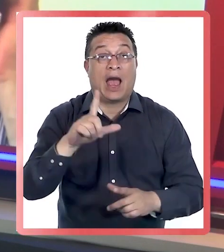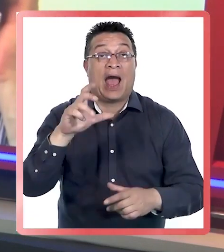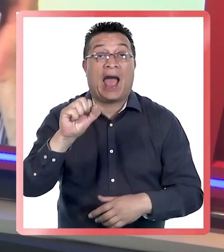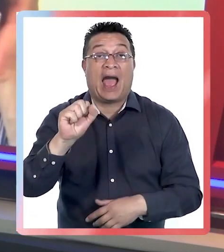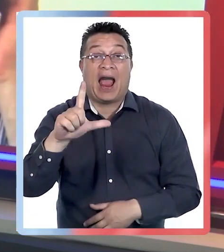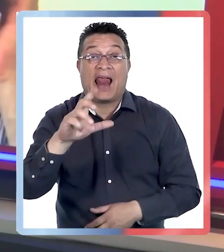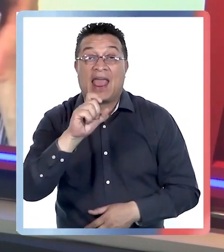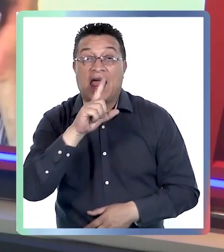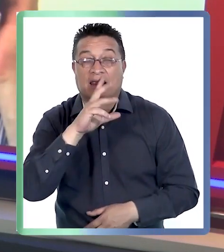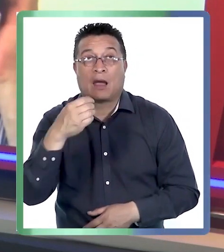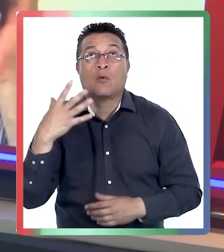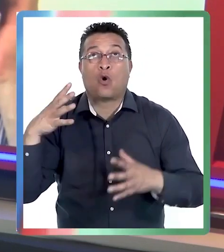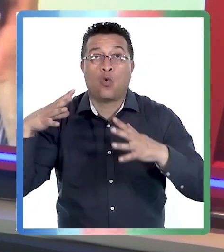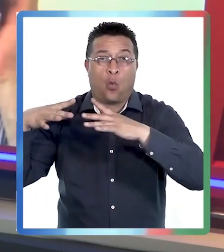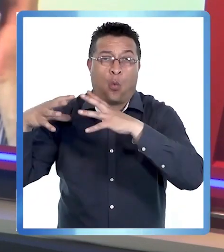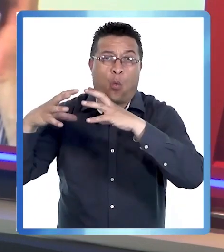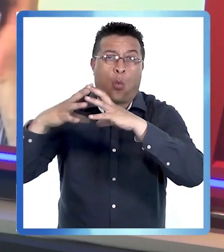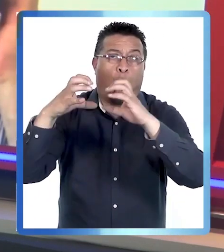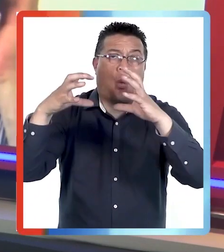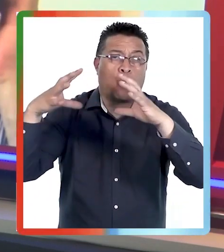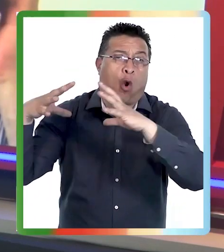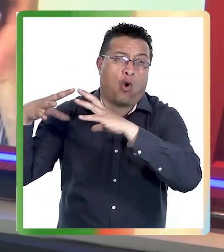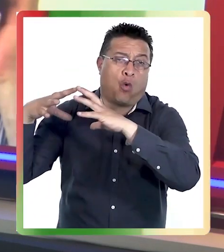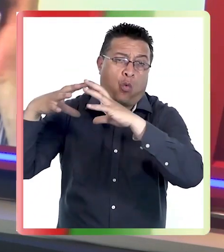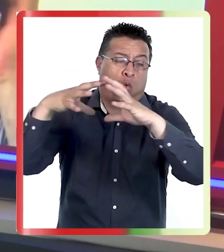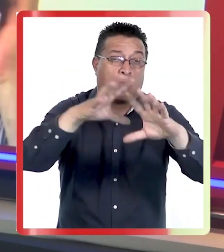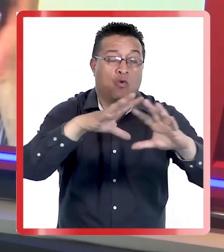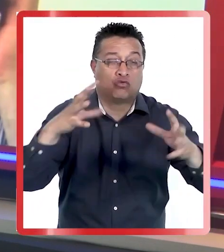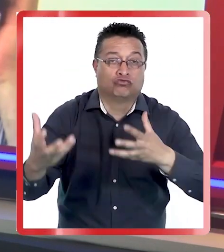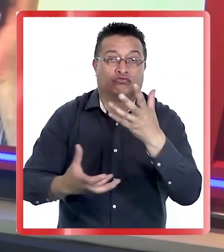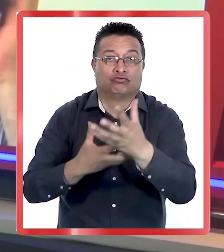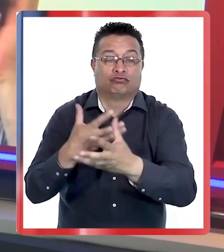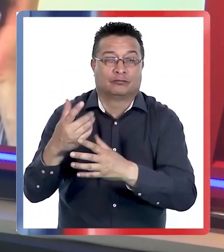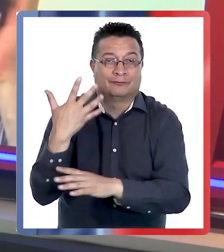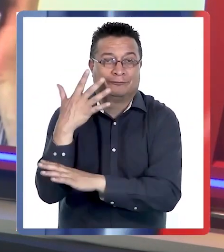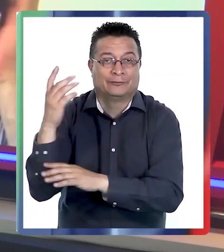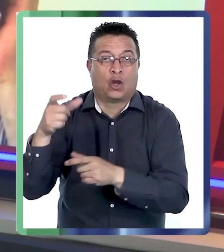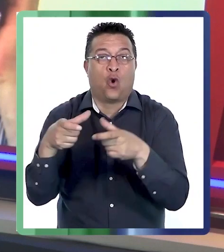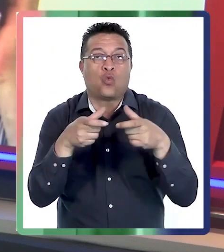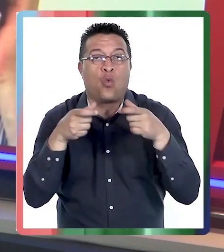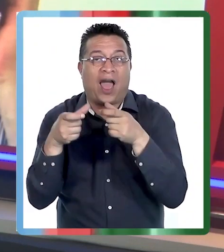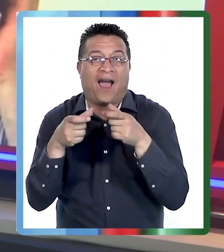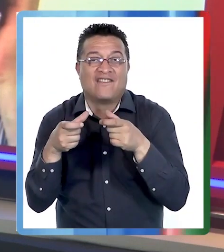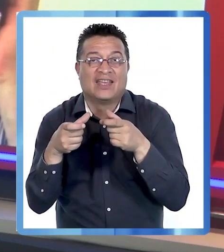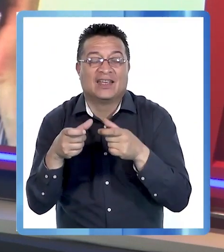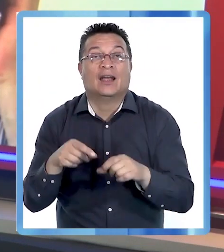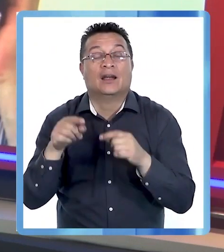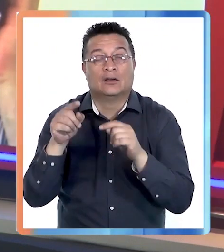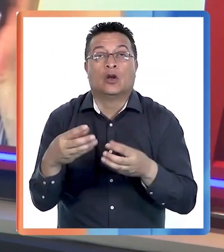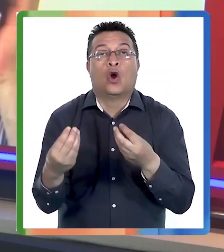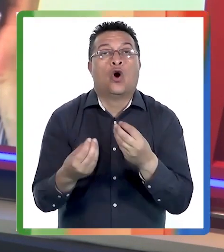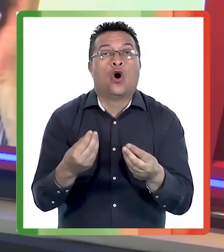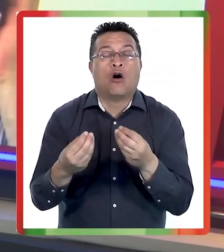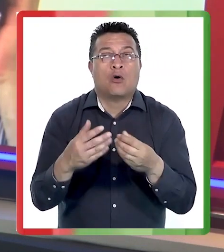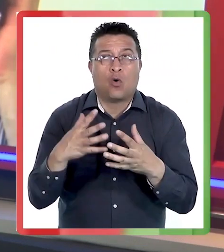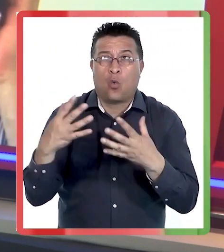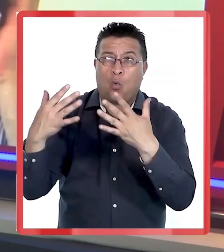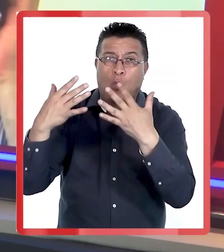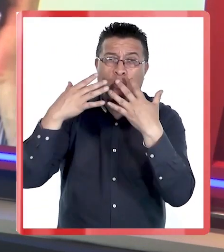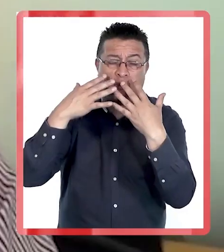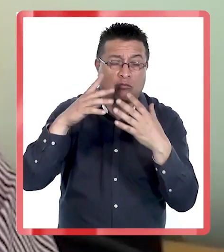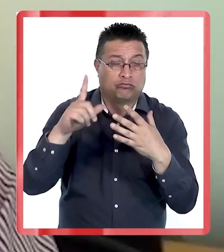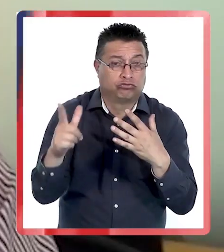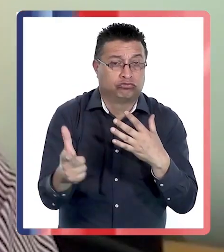riesgo sanitario por la densa capa de humo, producto de los incendios forestales en Curacaví. ¿Cuáles son los riesgos de exponerse al humo por un tiempo